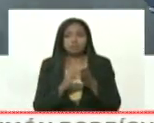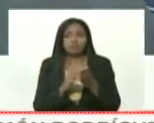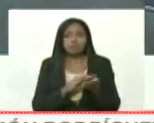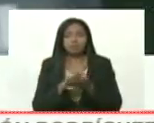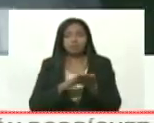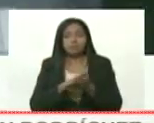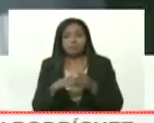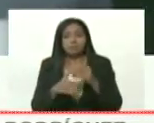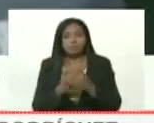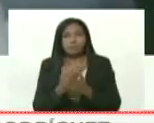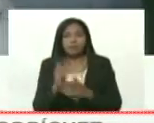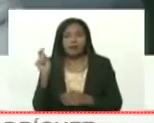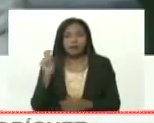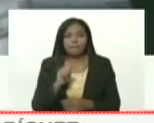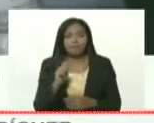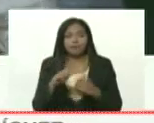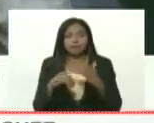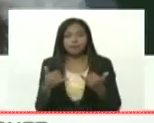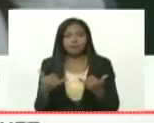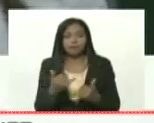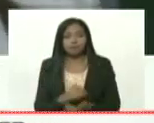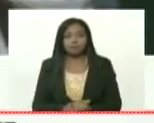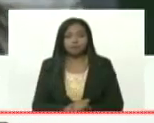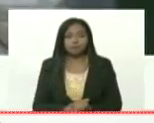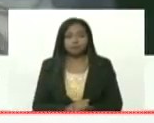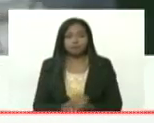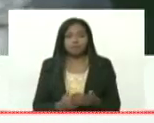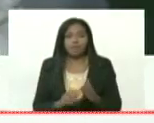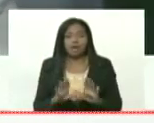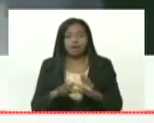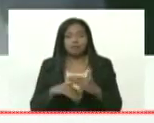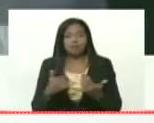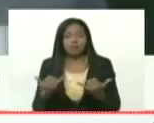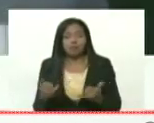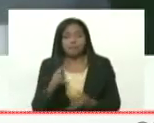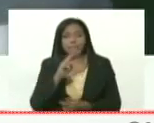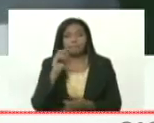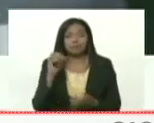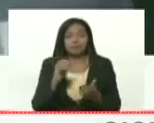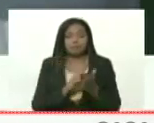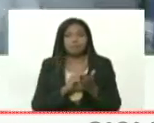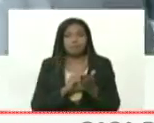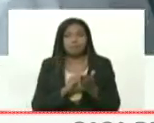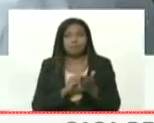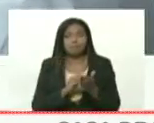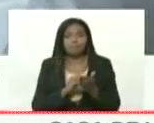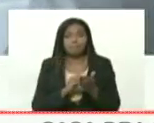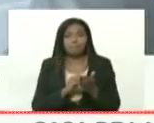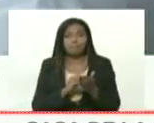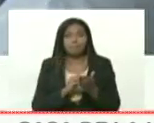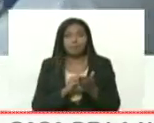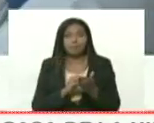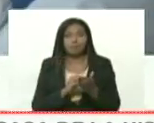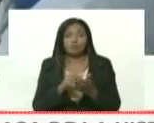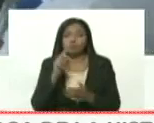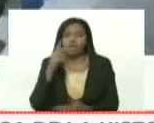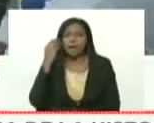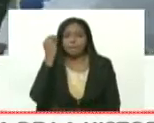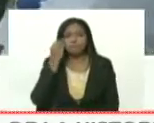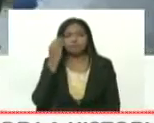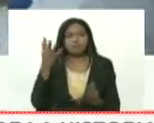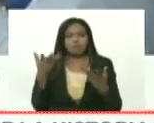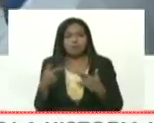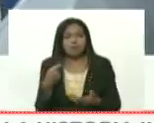mes. Llevamos ya 20.000 cremas en esta formulación de sachet. ¿Ustedes han pensado en recibir